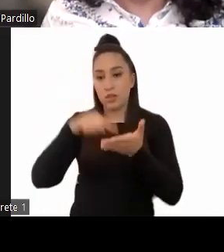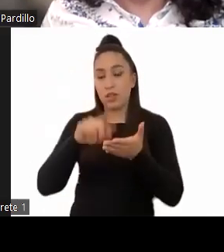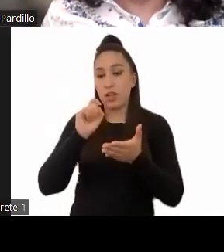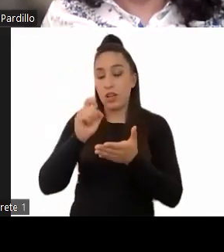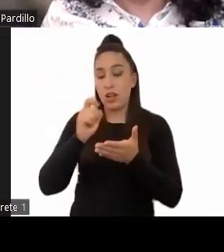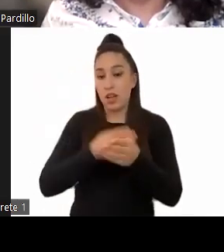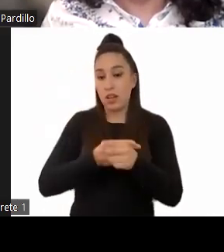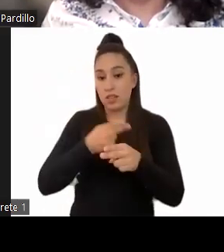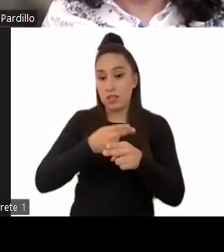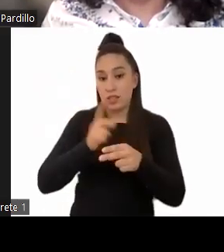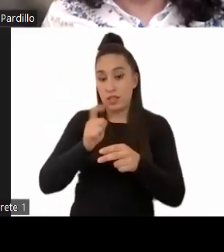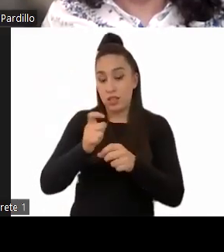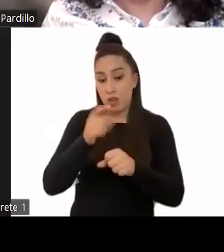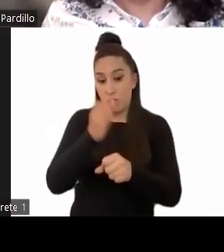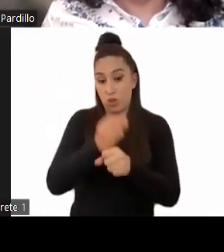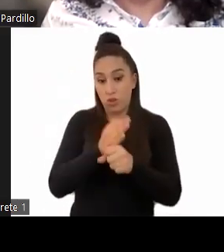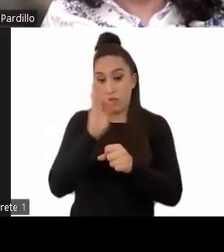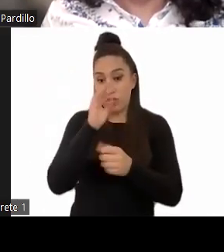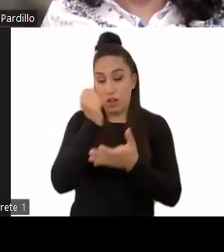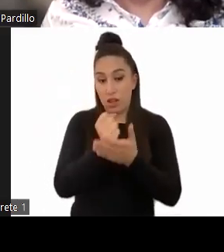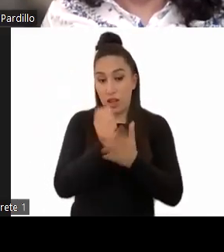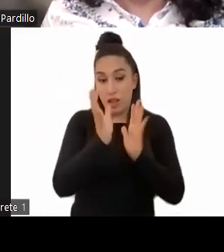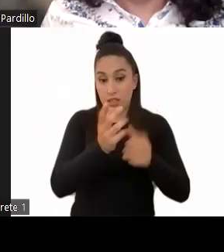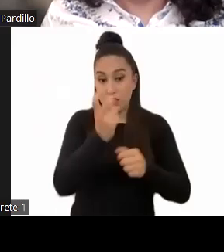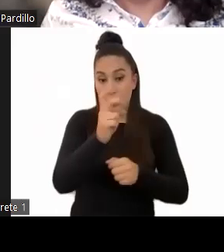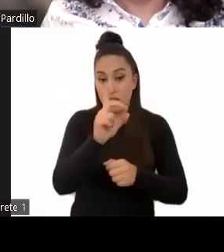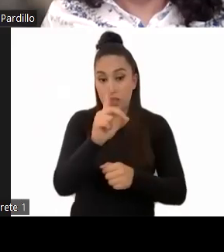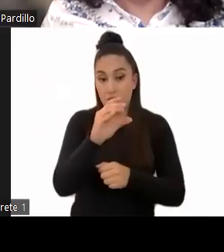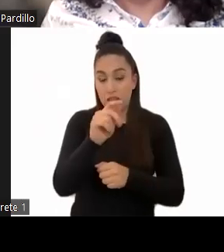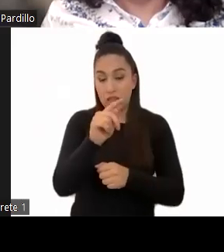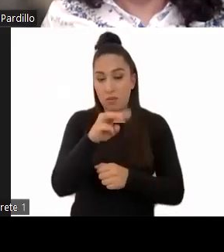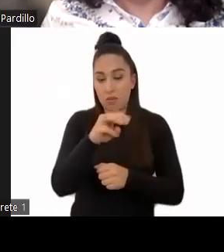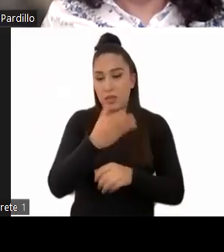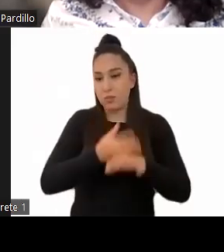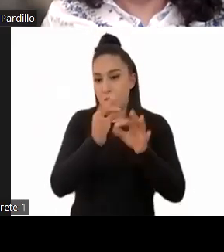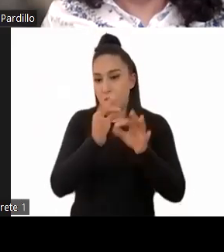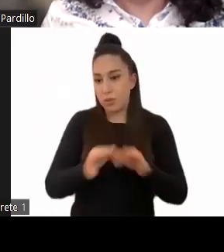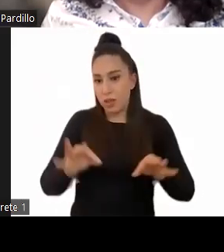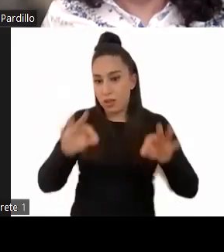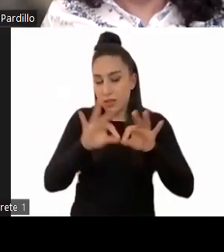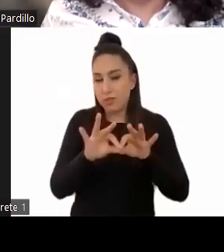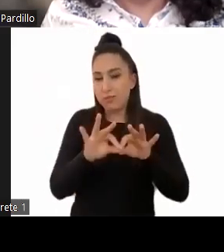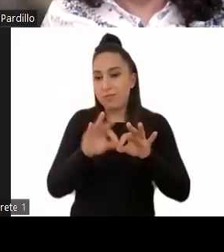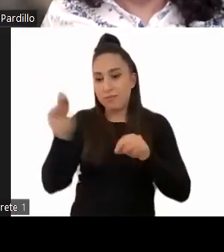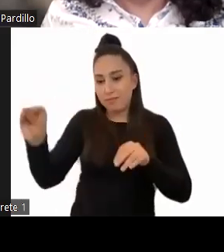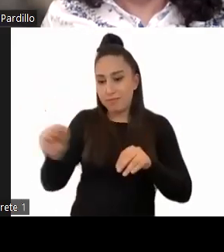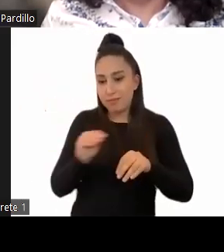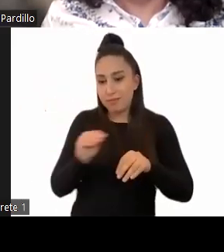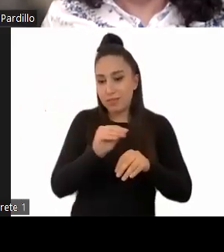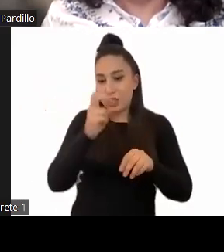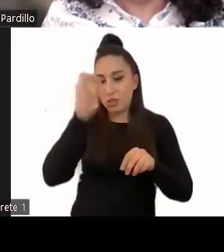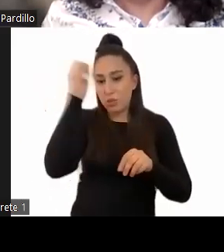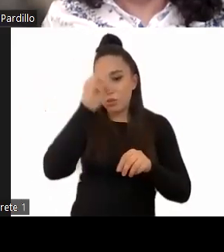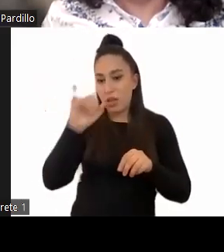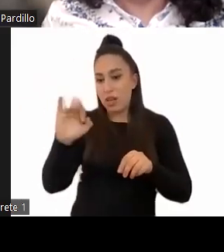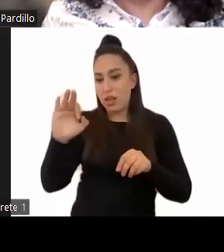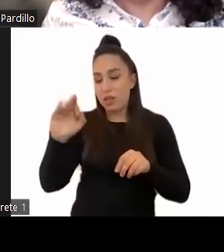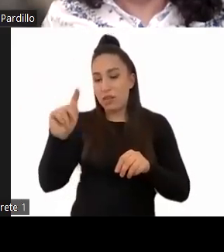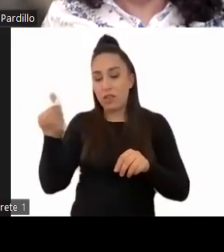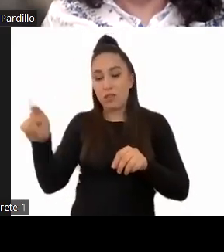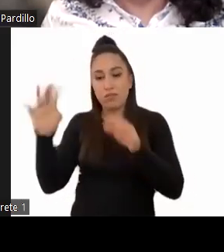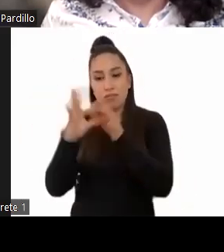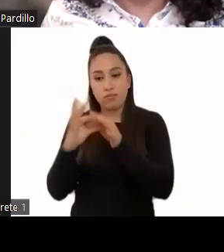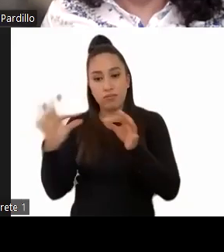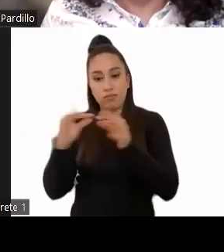dictamen correspondiente, es fundamental y de suma importancia tomar en cuenta la colaboración que se puede o